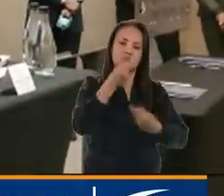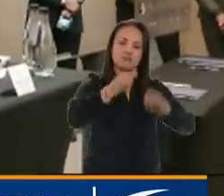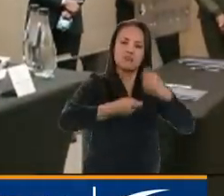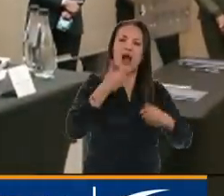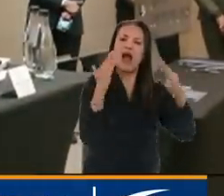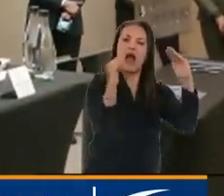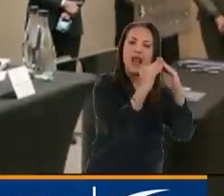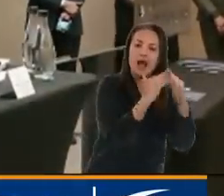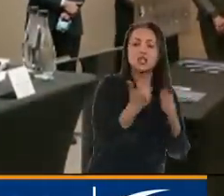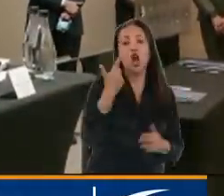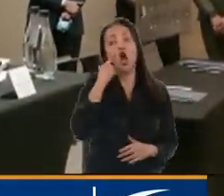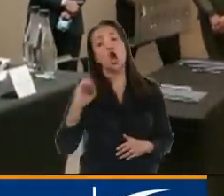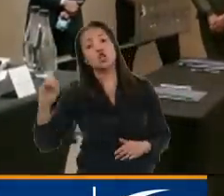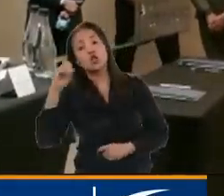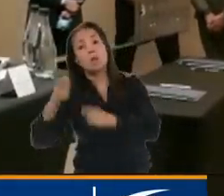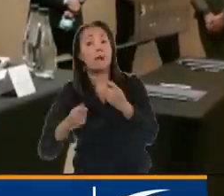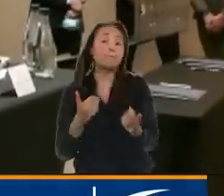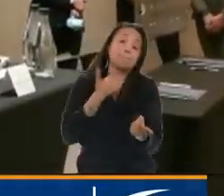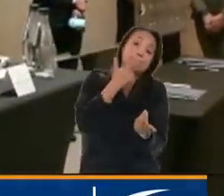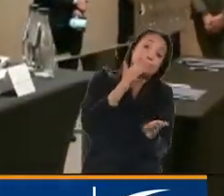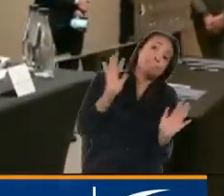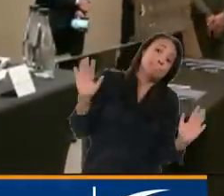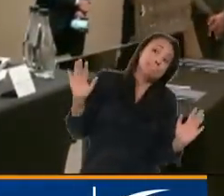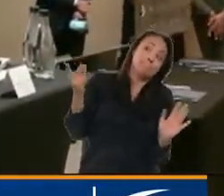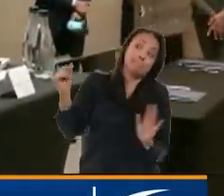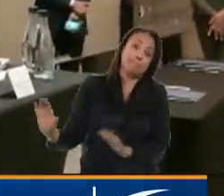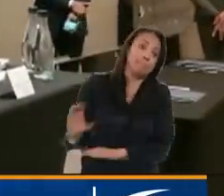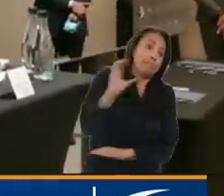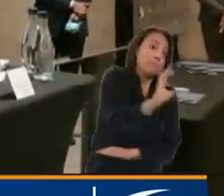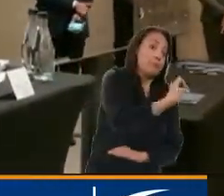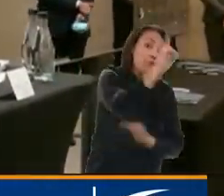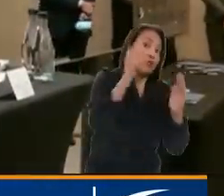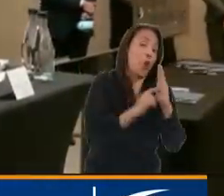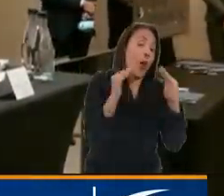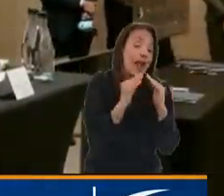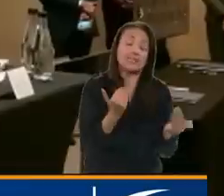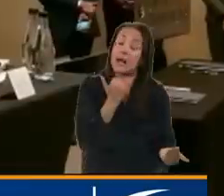hombres no sabemos si va toda a la casa.